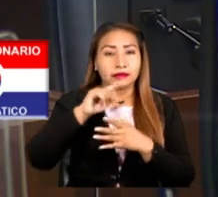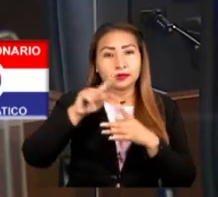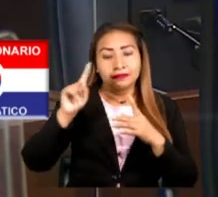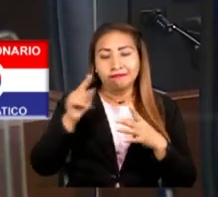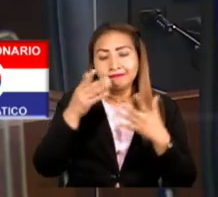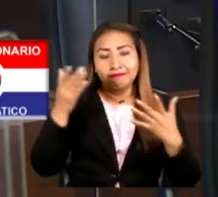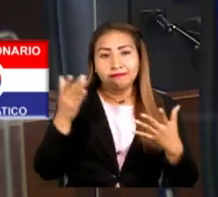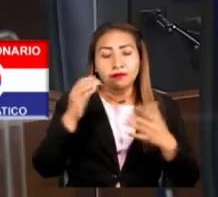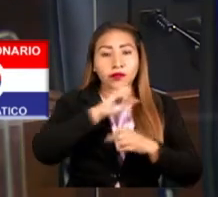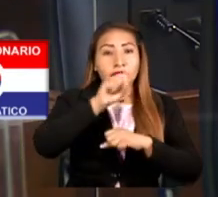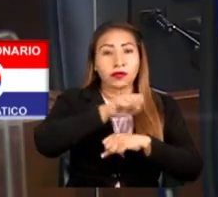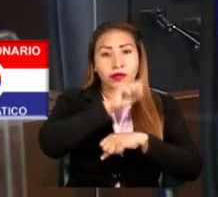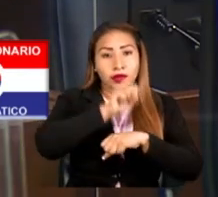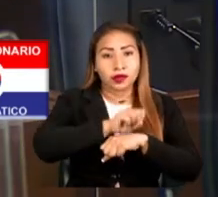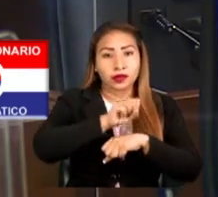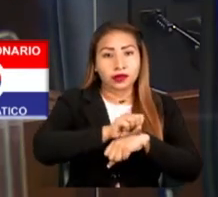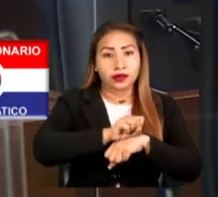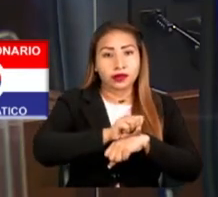social,